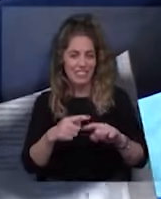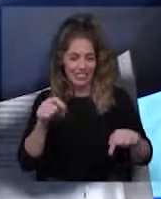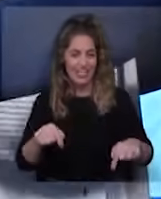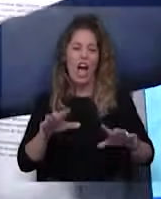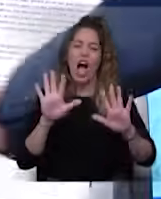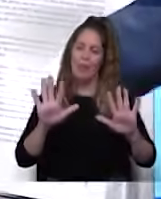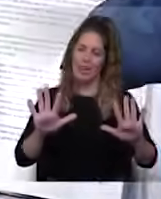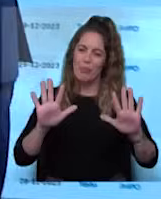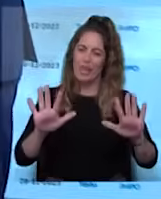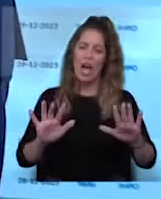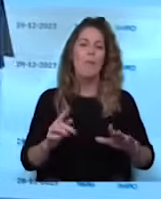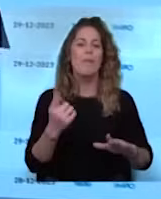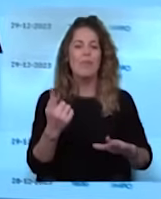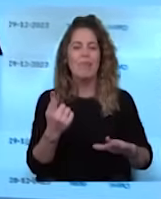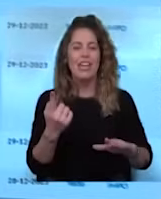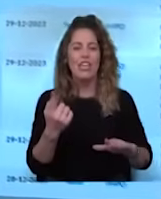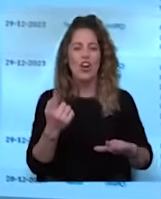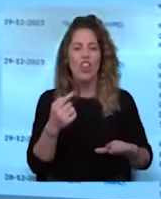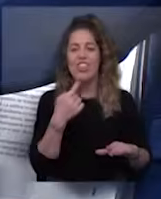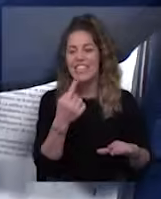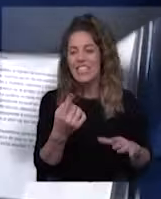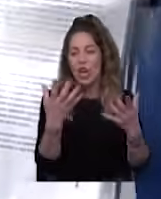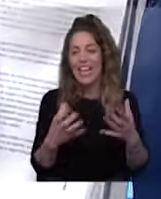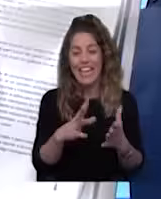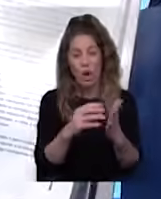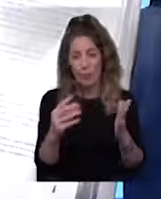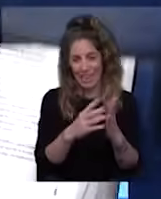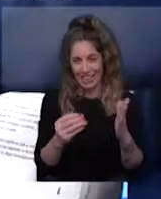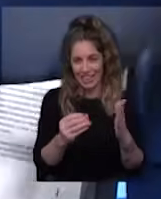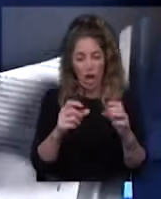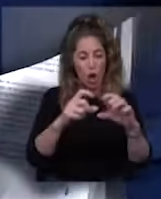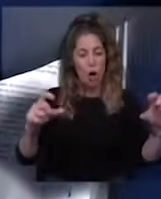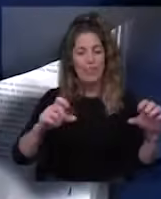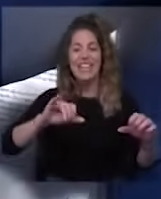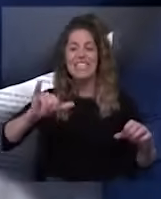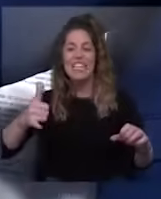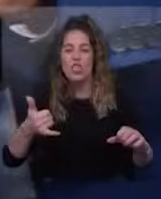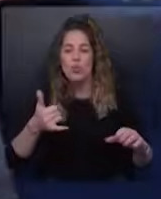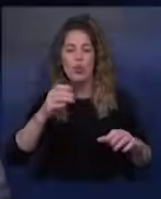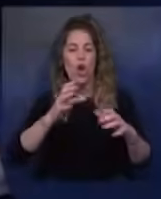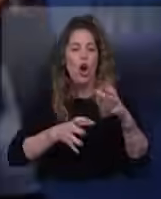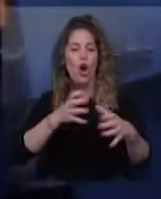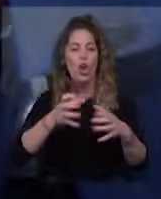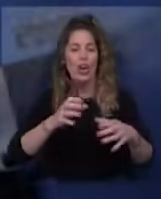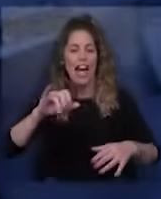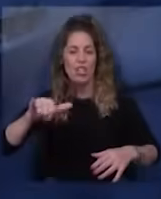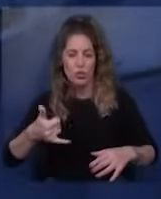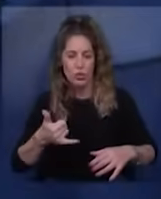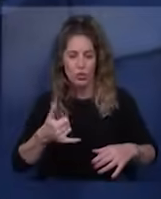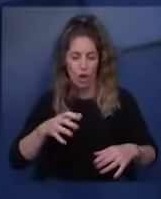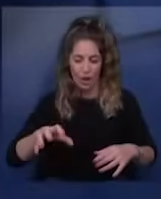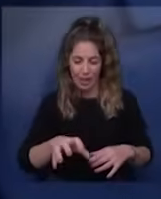para para para primero tenés que señalar lo que vos queres copiar lo pintas en azulcito agarrá el mouse a ver ese es el mouse